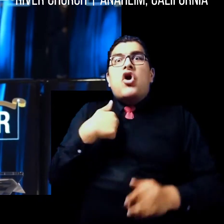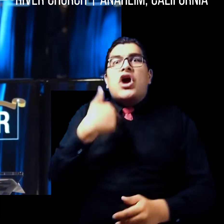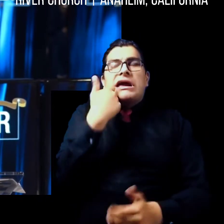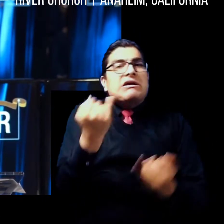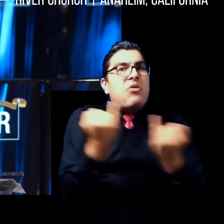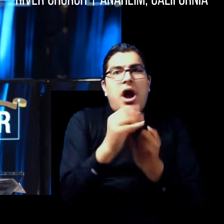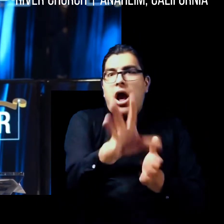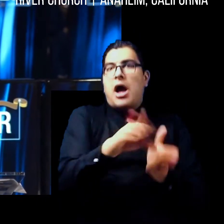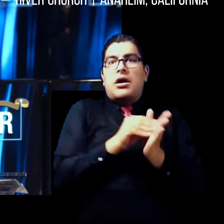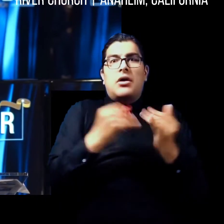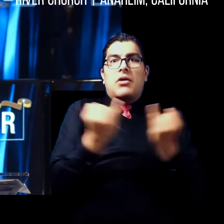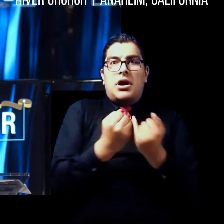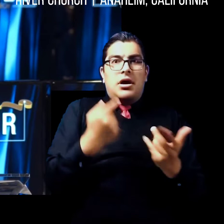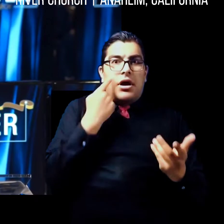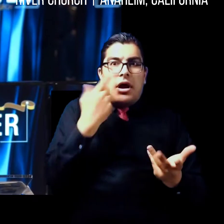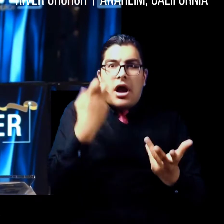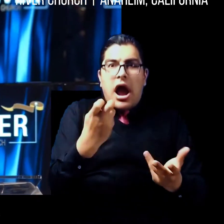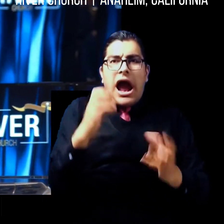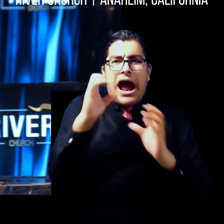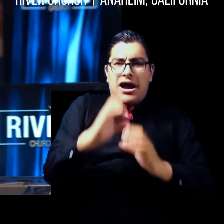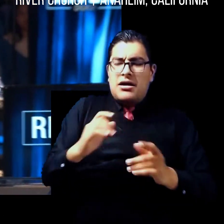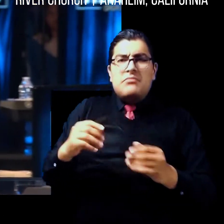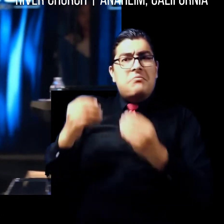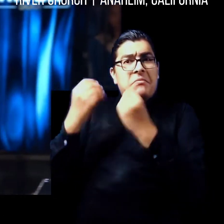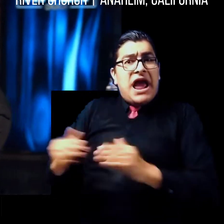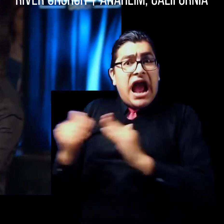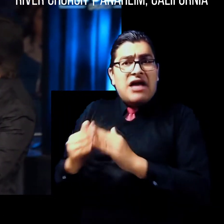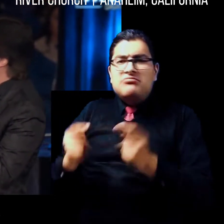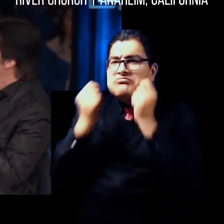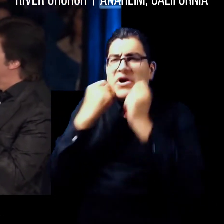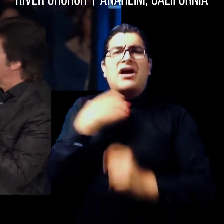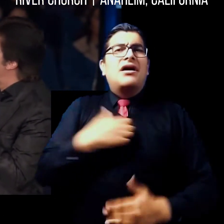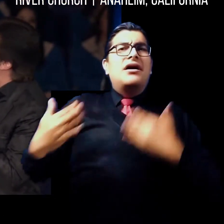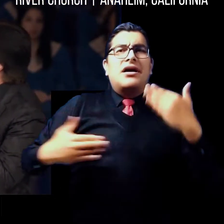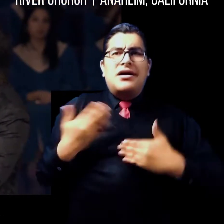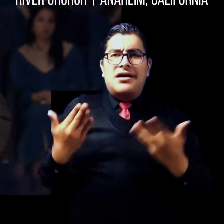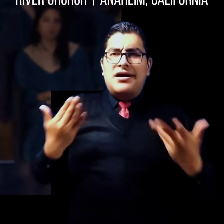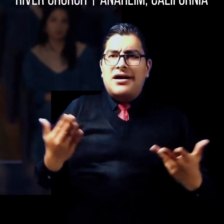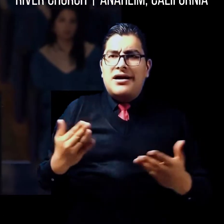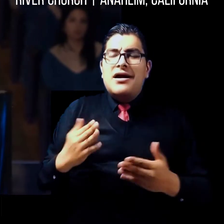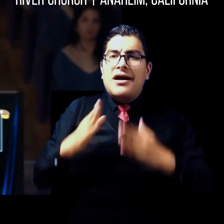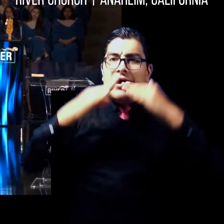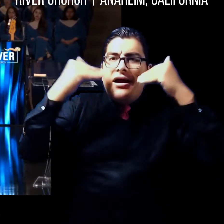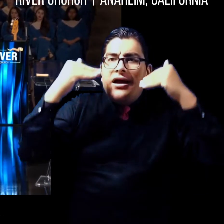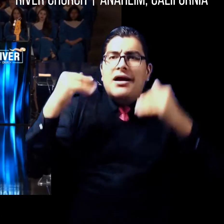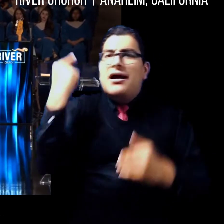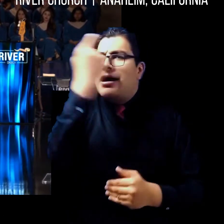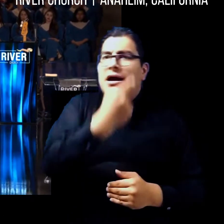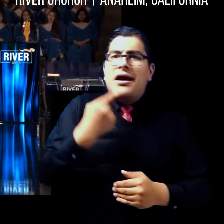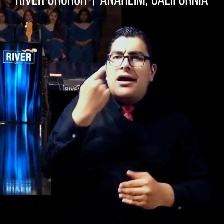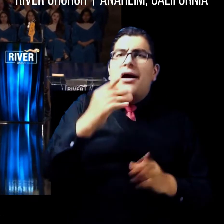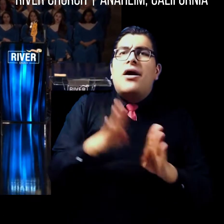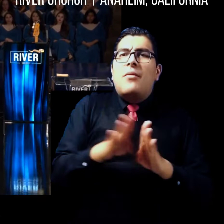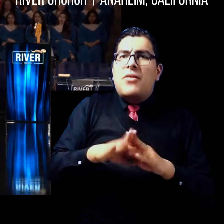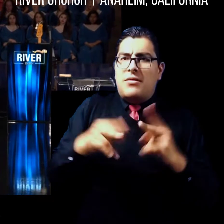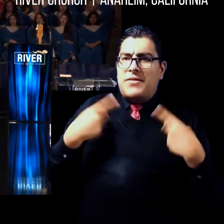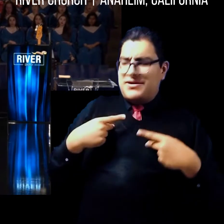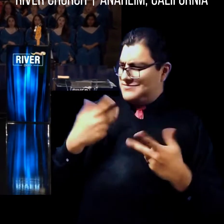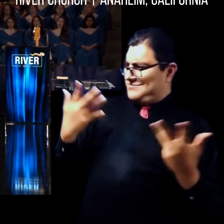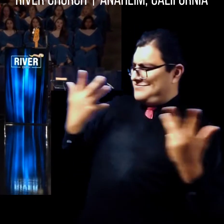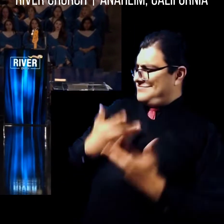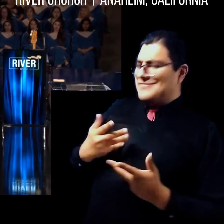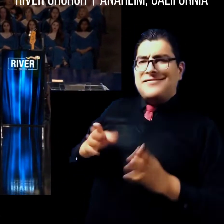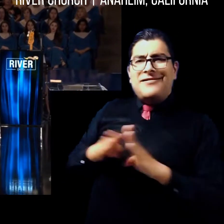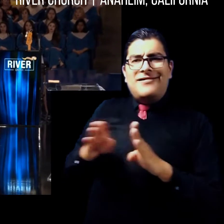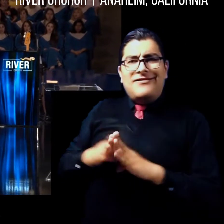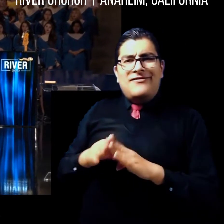ahí. Porque te hace cantar. Perdiste la casa y estás alegre. ¿Qué cara te vio el agente de bienes